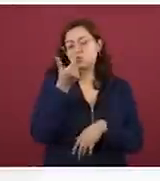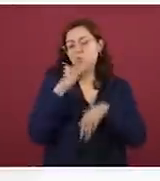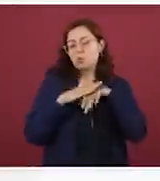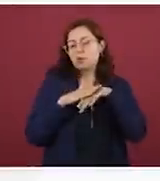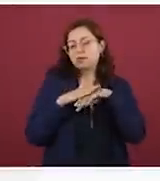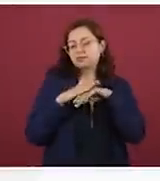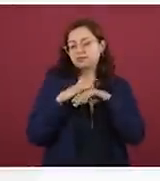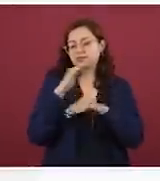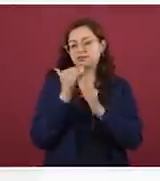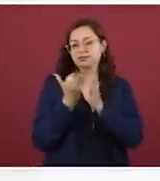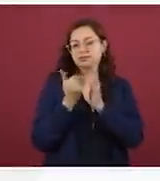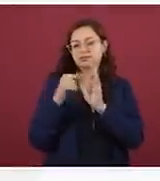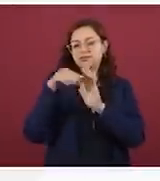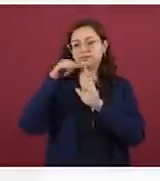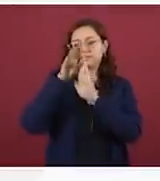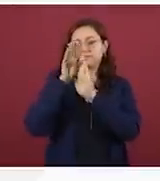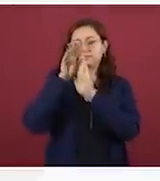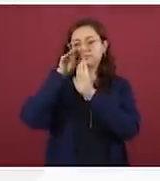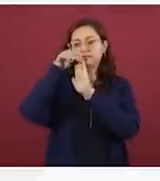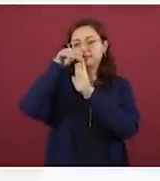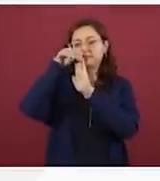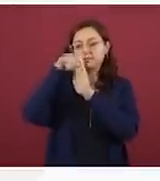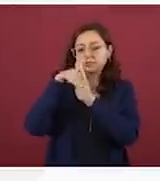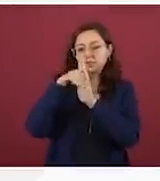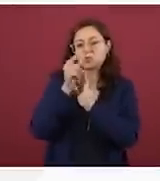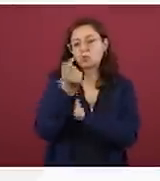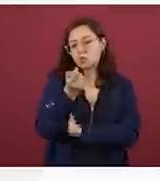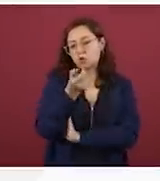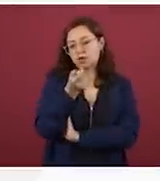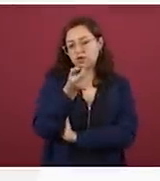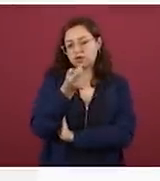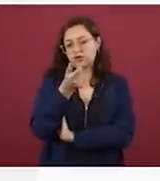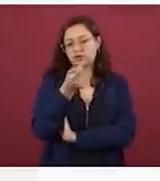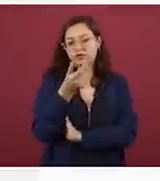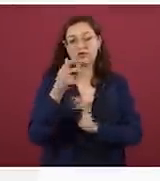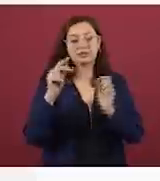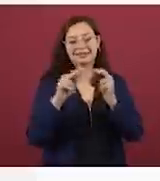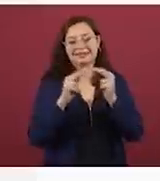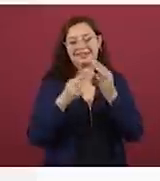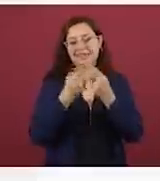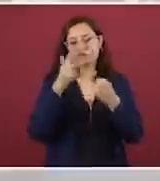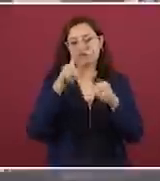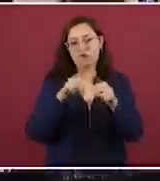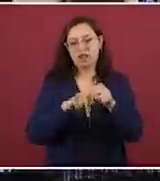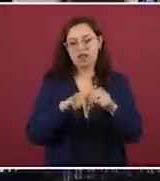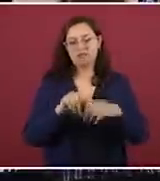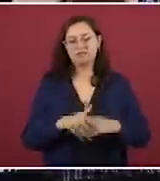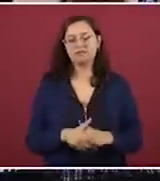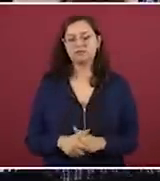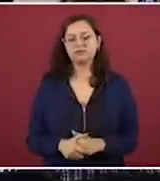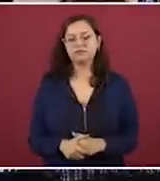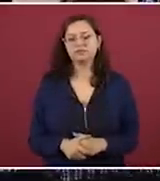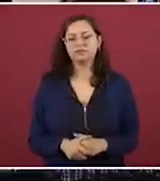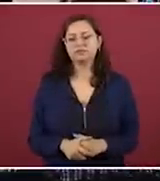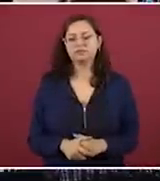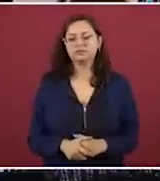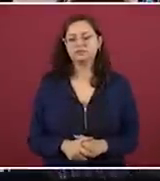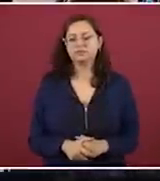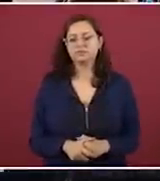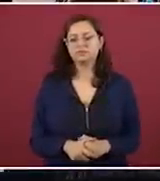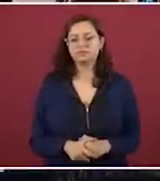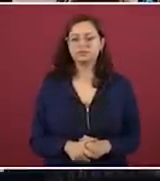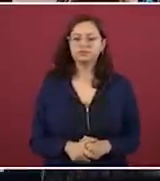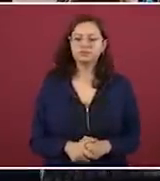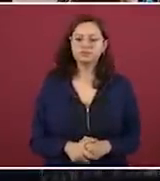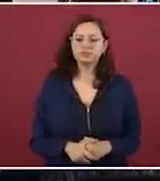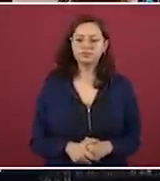pequeña variación a la baja en el diésel a nivel nacional, son promedios nacionales. El que sigue, por favor. Estos son los